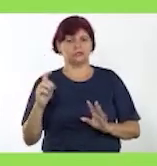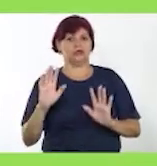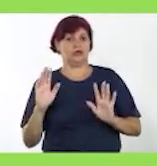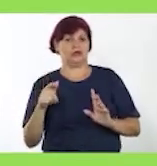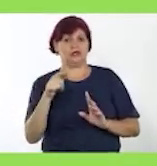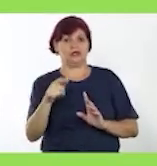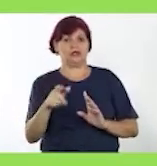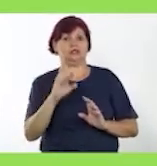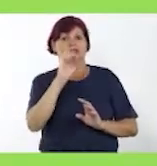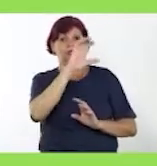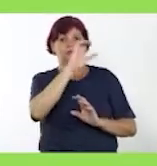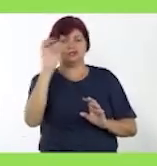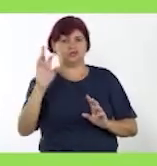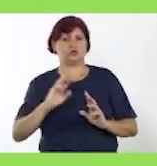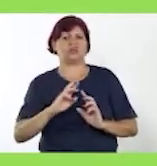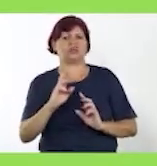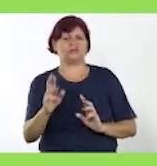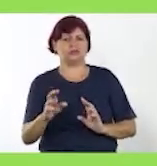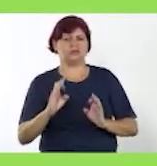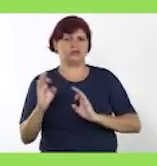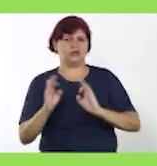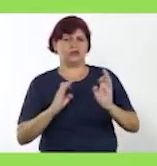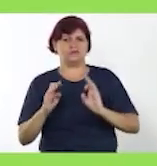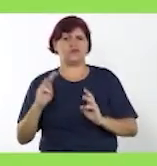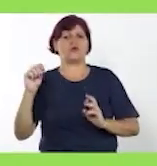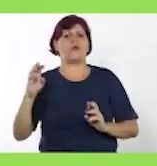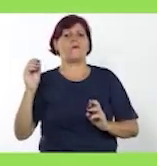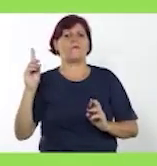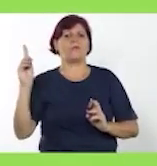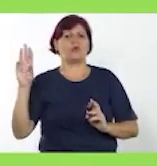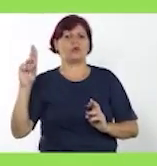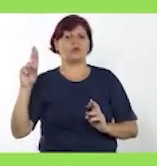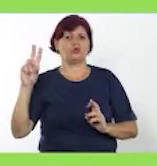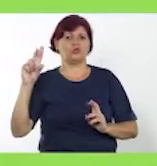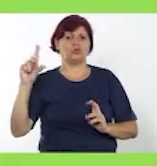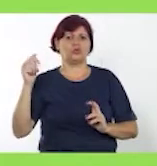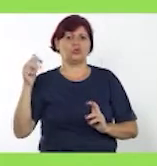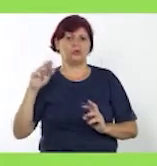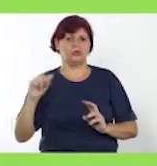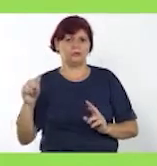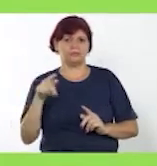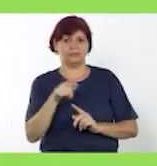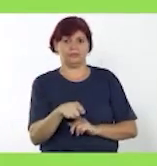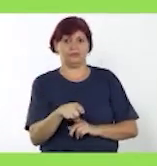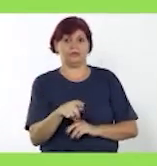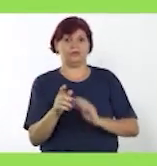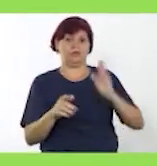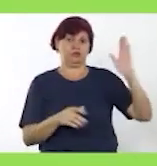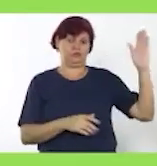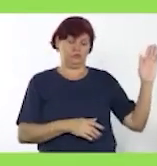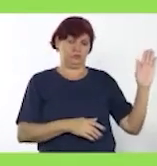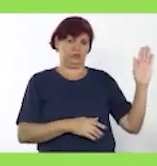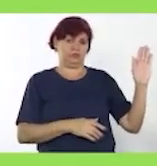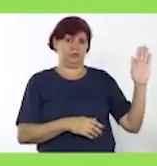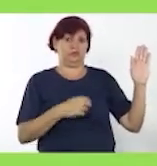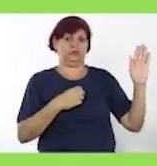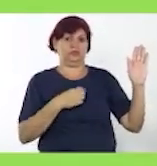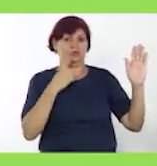x igual a módulo de x. Quiere decir que esa ecuación es la que representa la función modular.